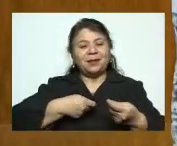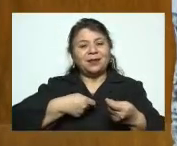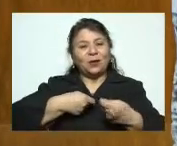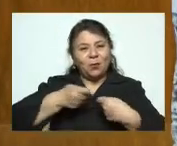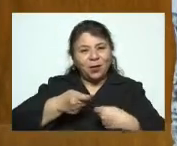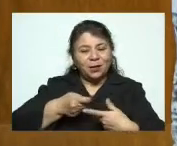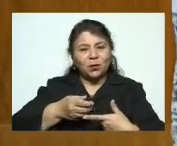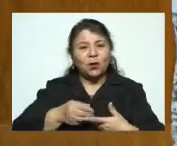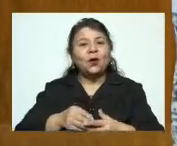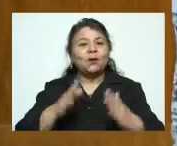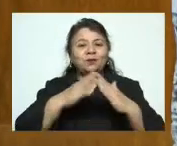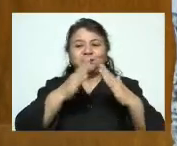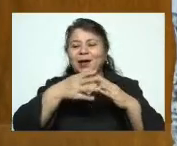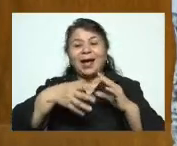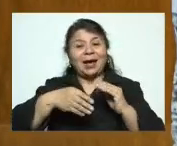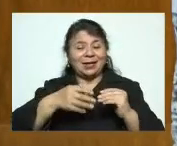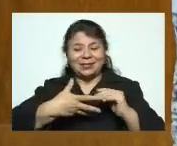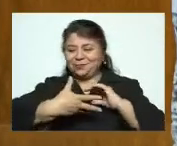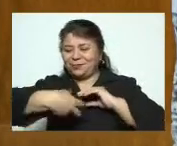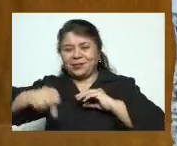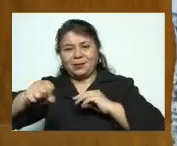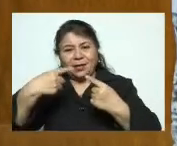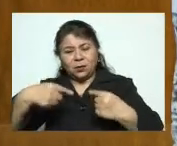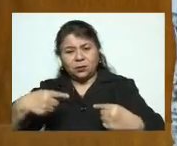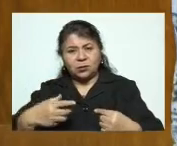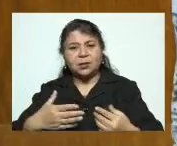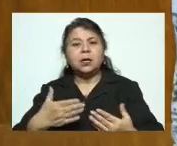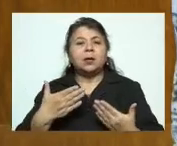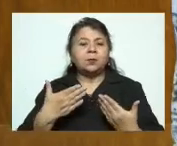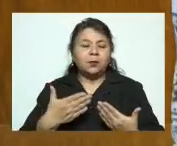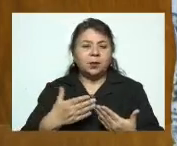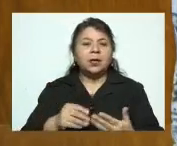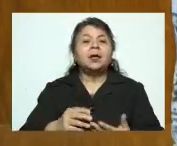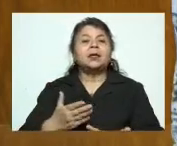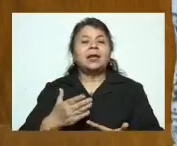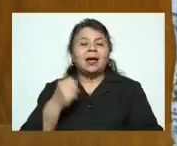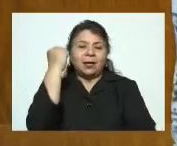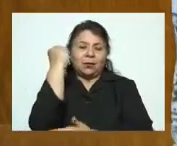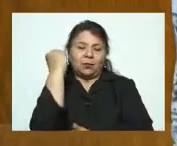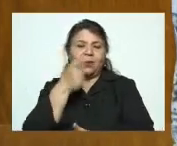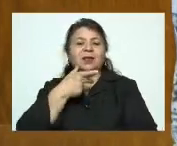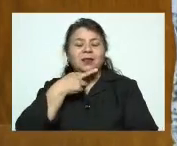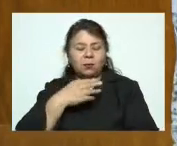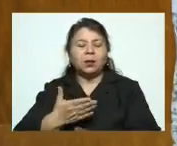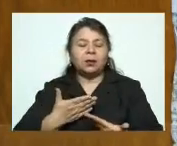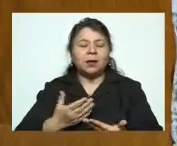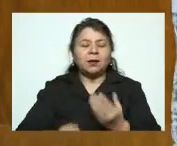despacio, pero empezar a mover la economía de la provincia de San Juan.